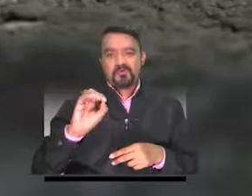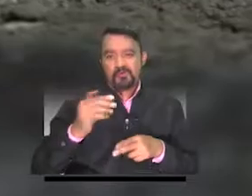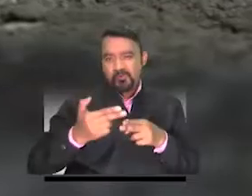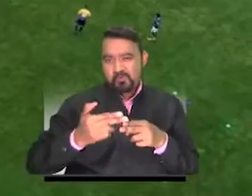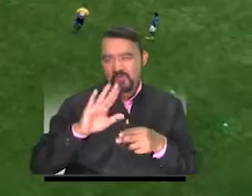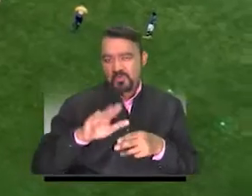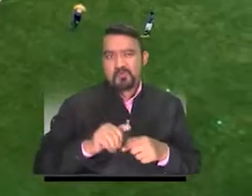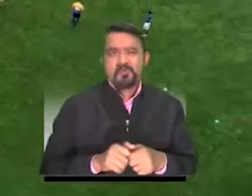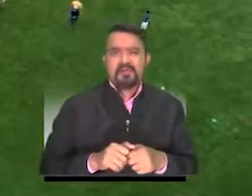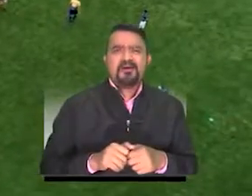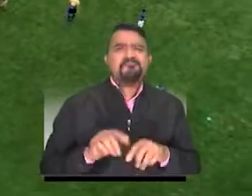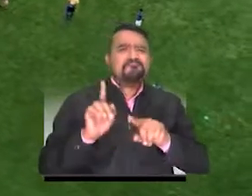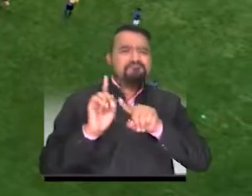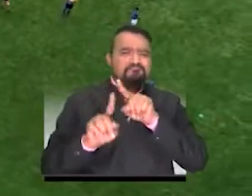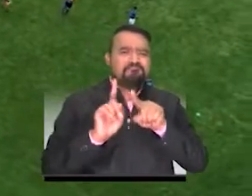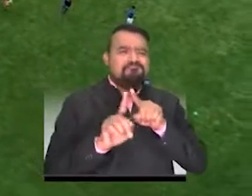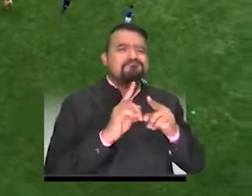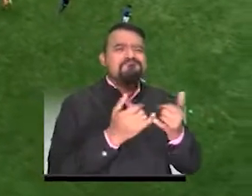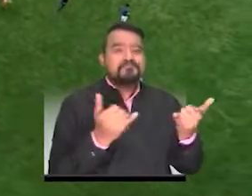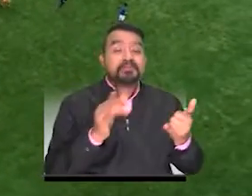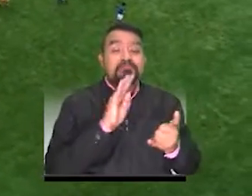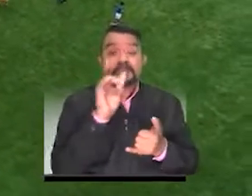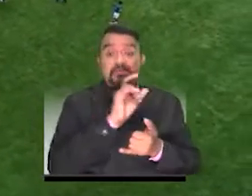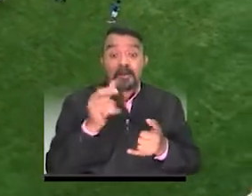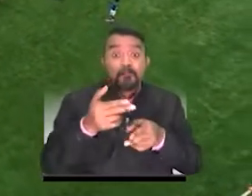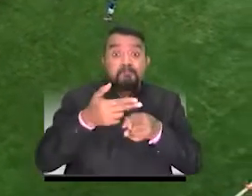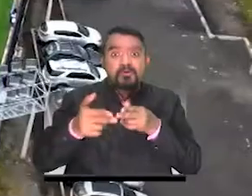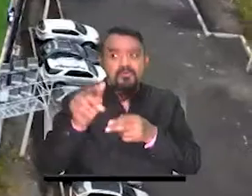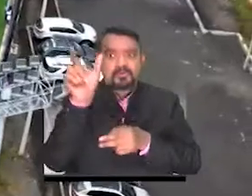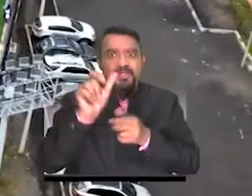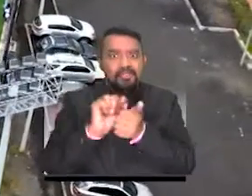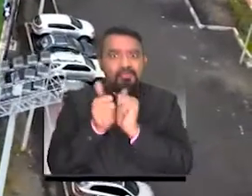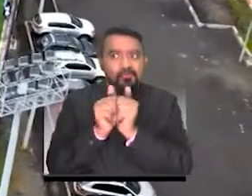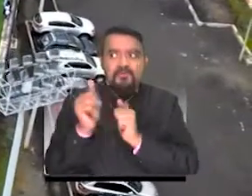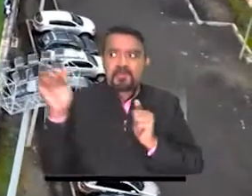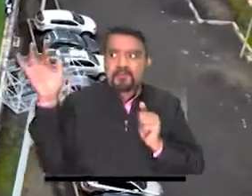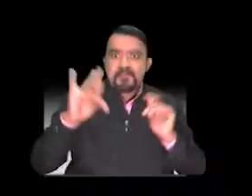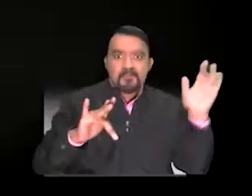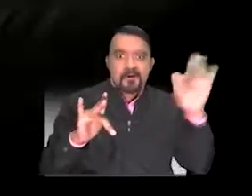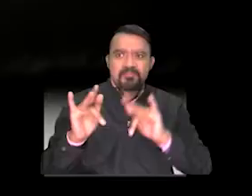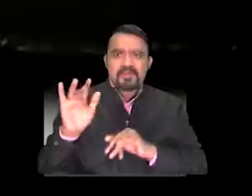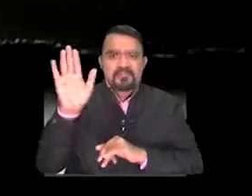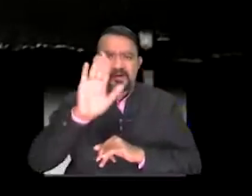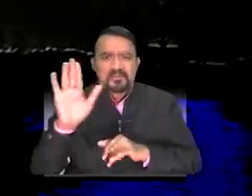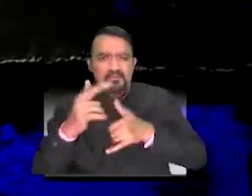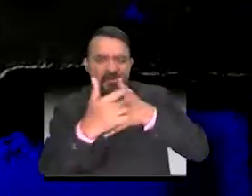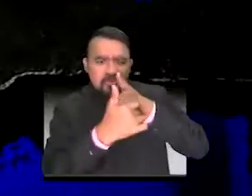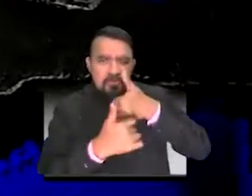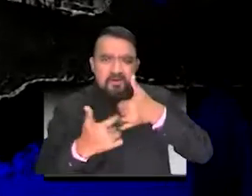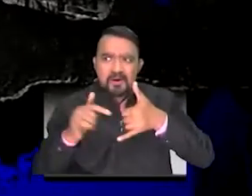punto para recibir las justas y a sus deportistas. Así se prepara Itagüí.